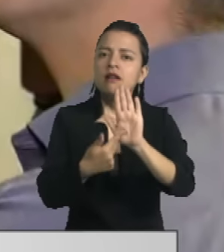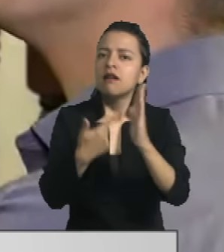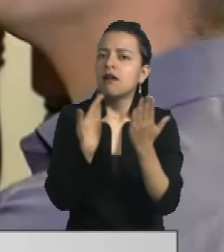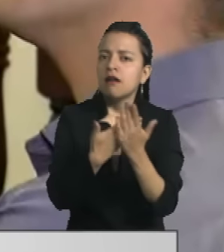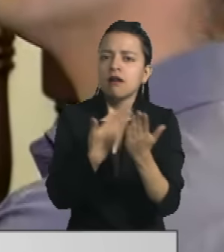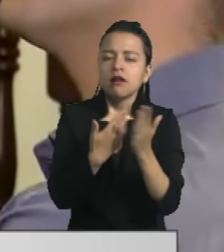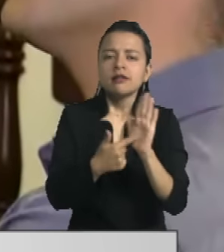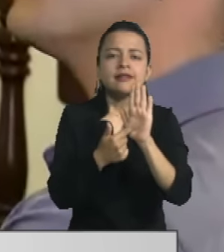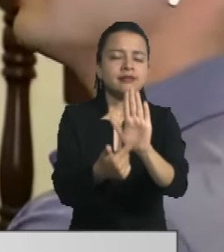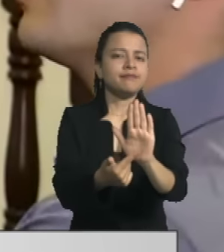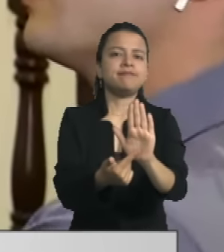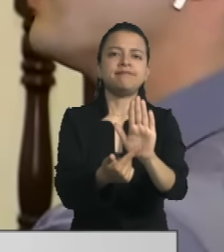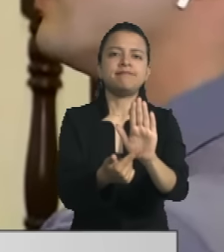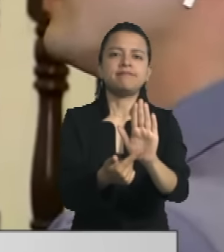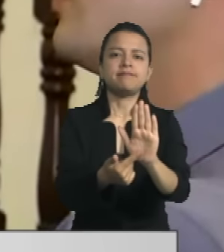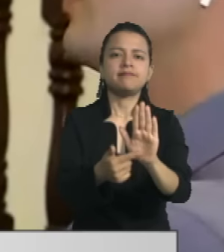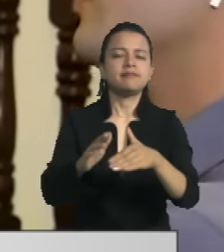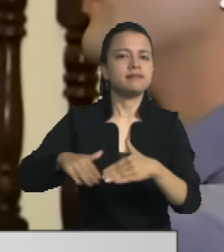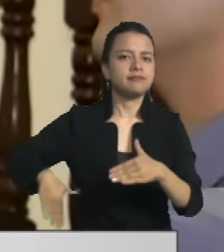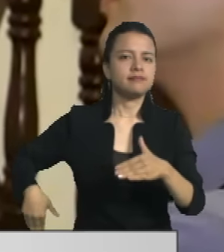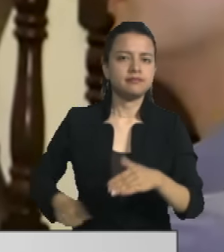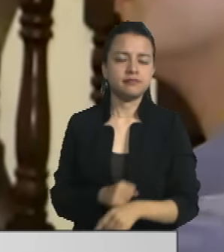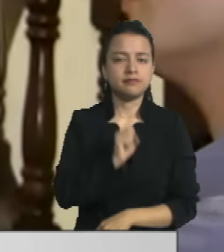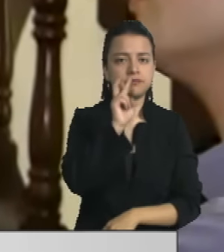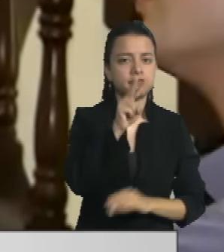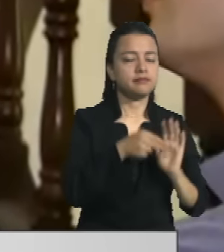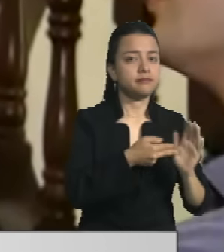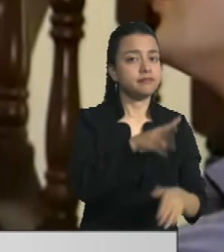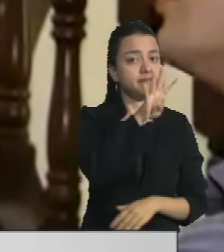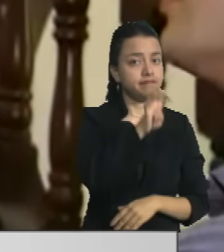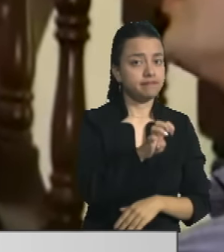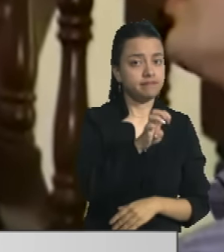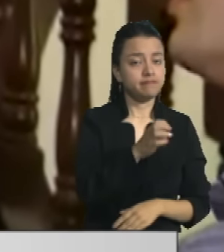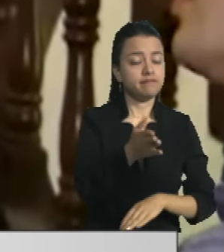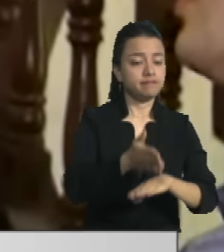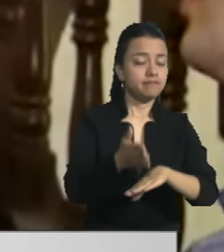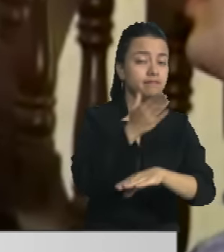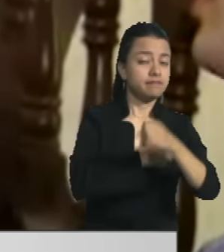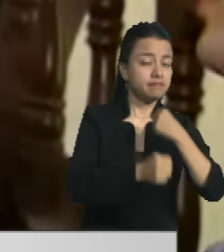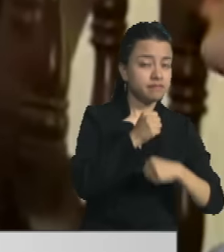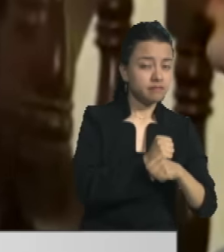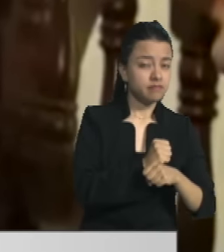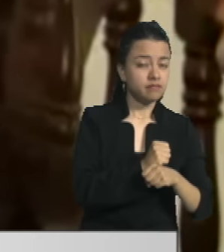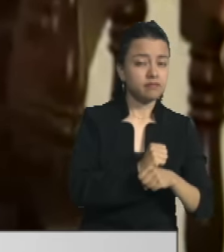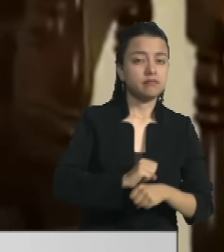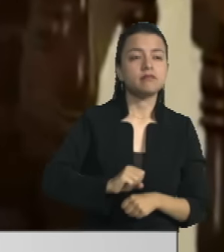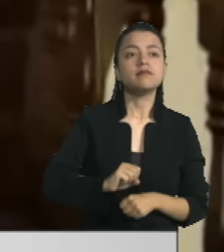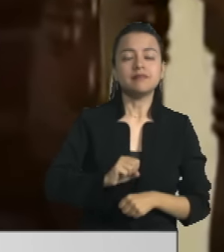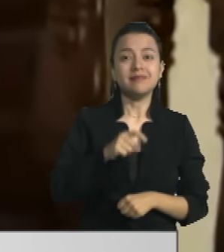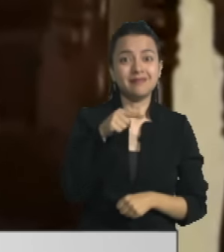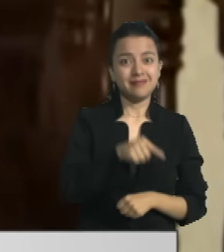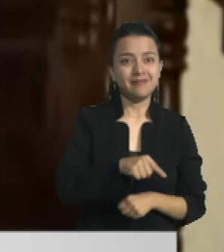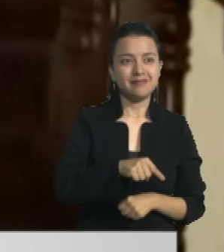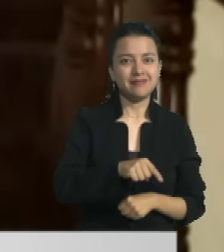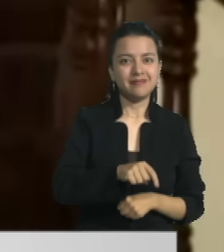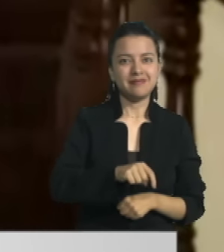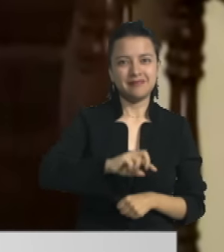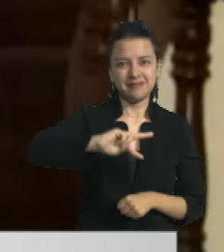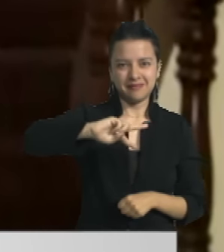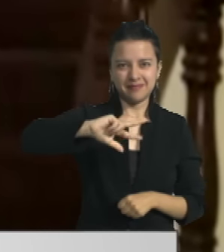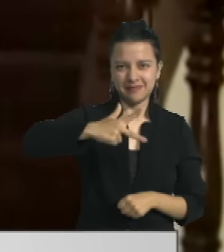Andrés Escobar dijo exactamente en el año 2019 que en el tercer trimestre de 2019 entre